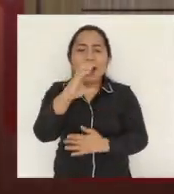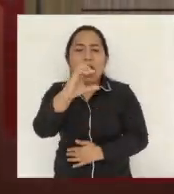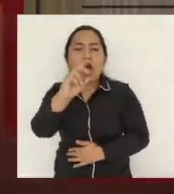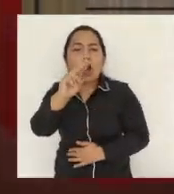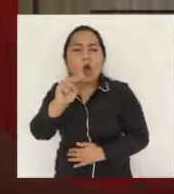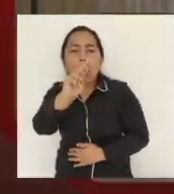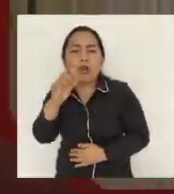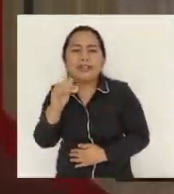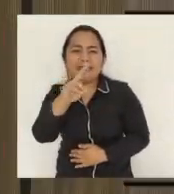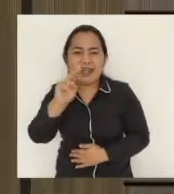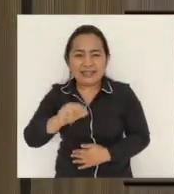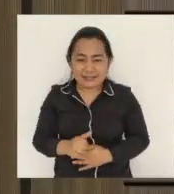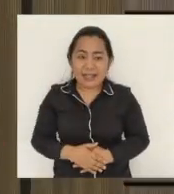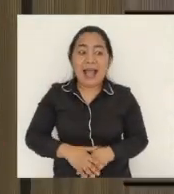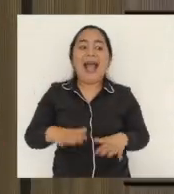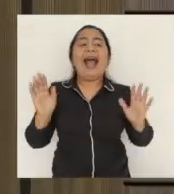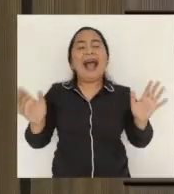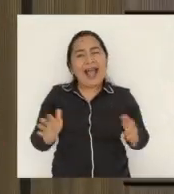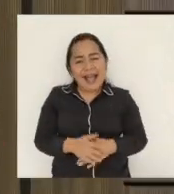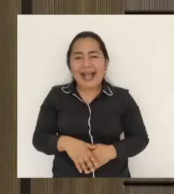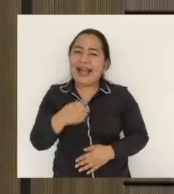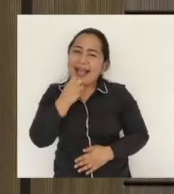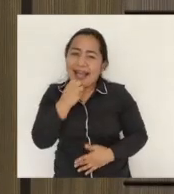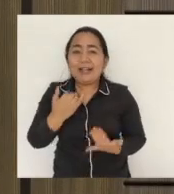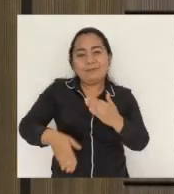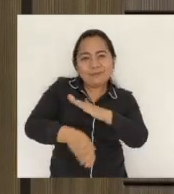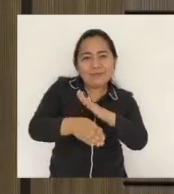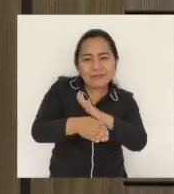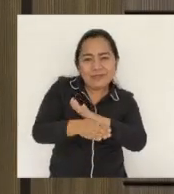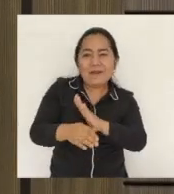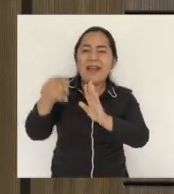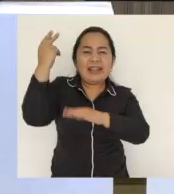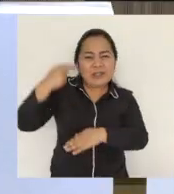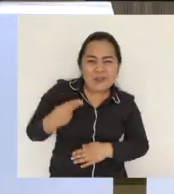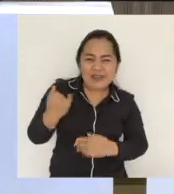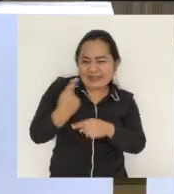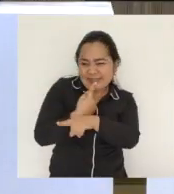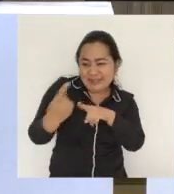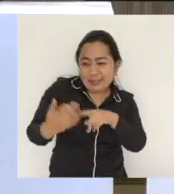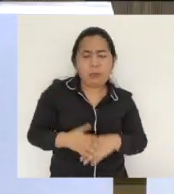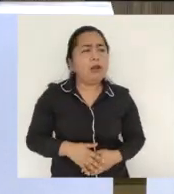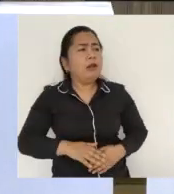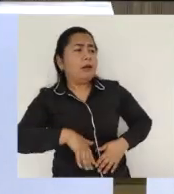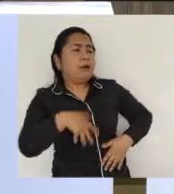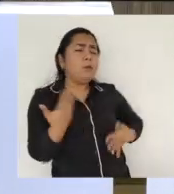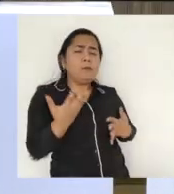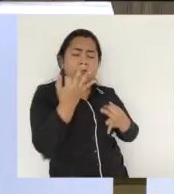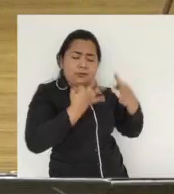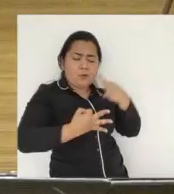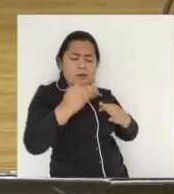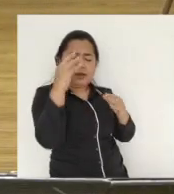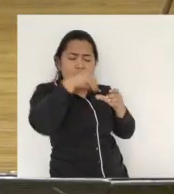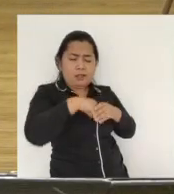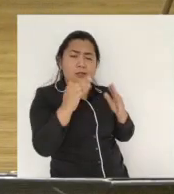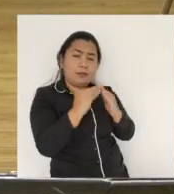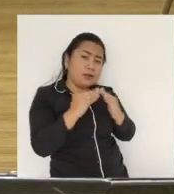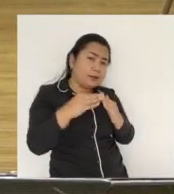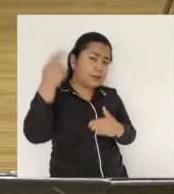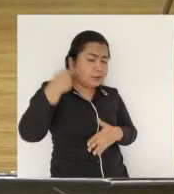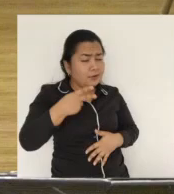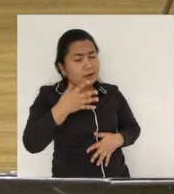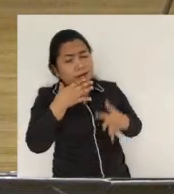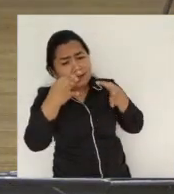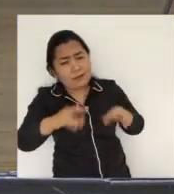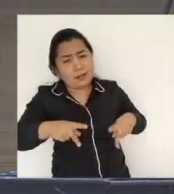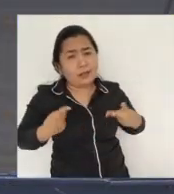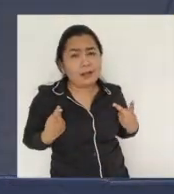Constanza. Ahora vamos con las crónicas de la semana. ¿Cómo se están cuidando en casa? Historias de